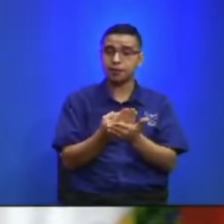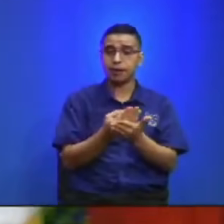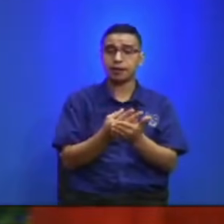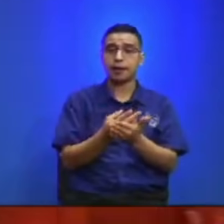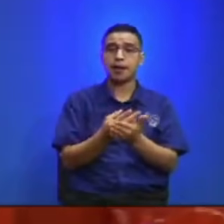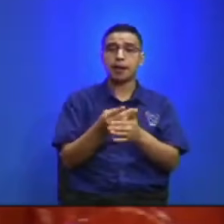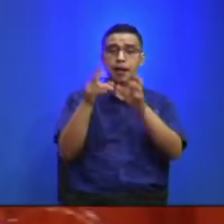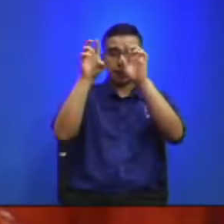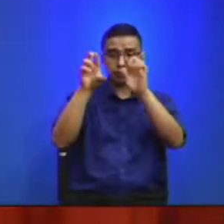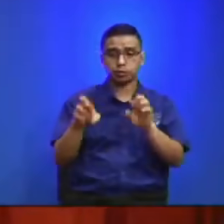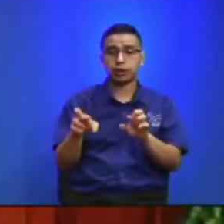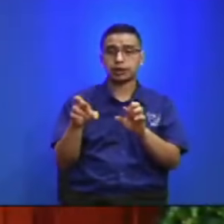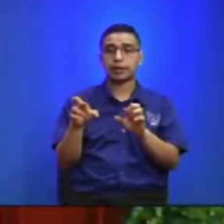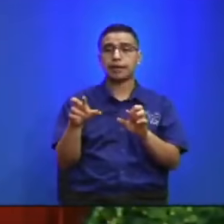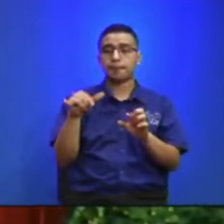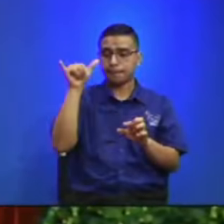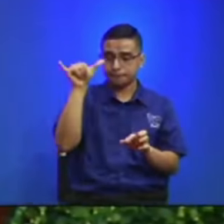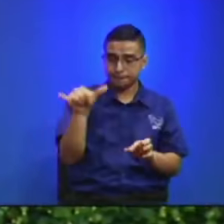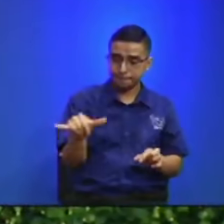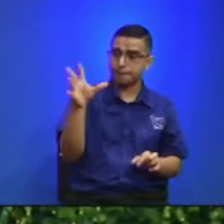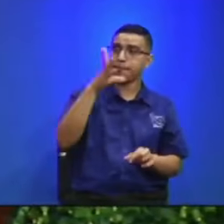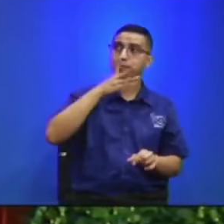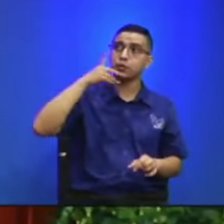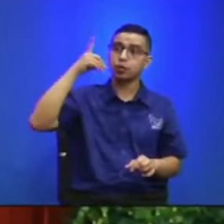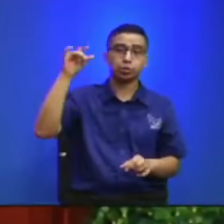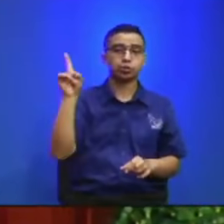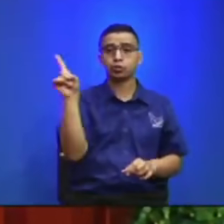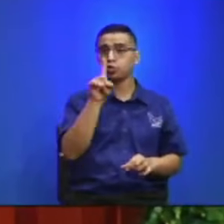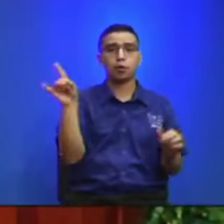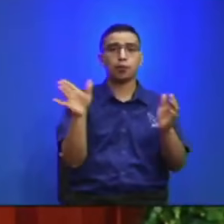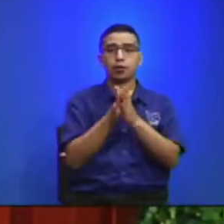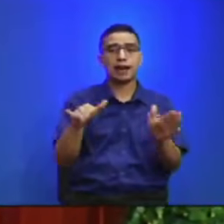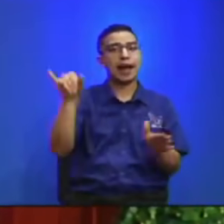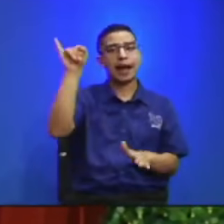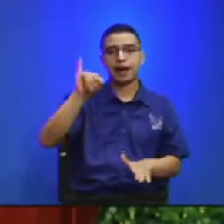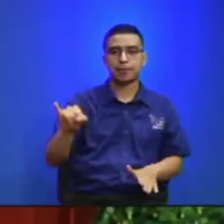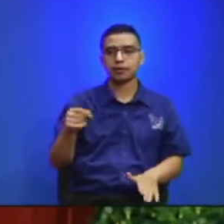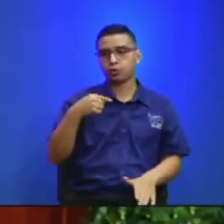hermano entonces déjenme decirlo